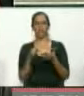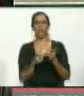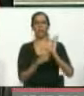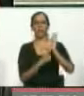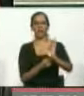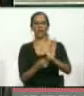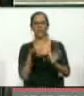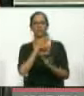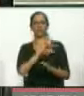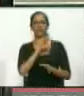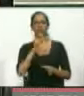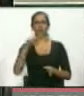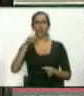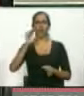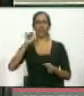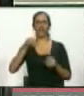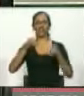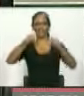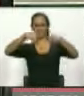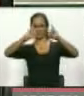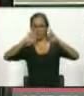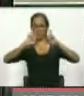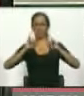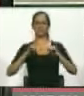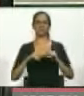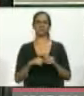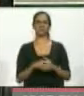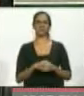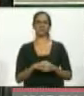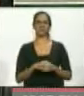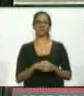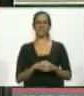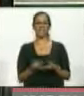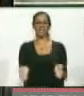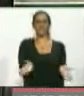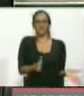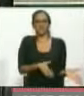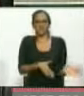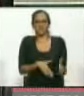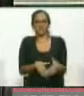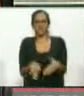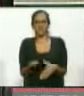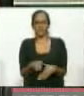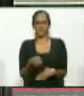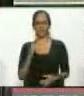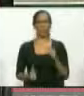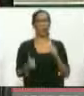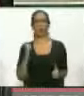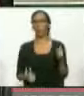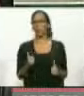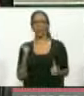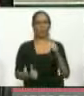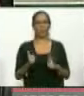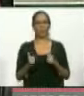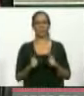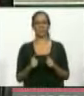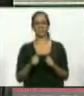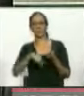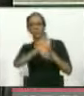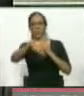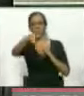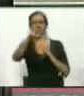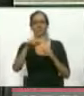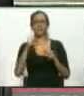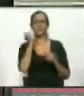señor jugar en tanda en paños menores corriendo por ahí al señor cabeza de